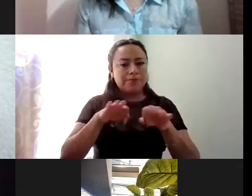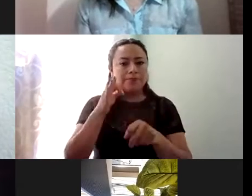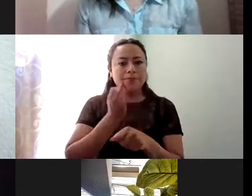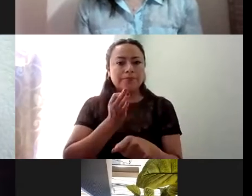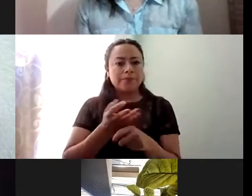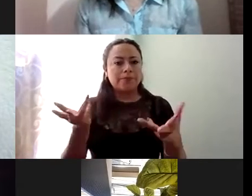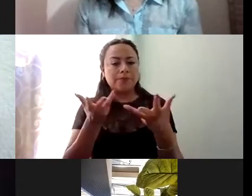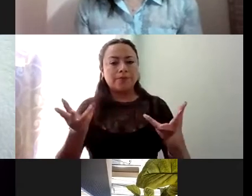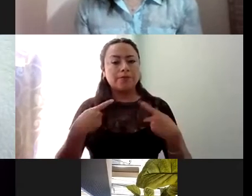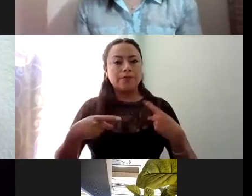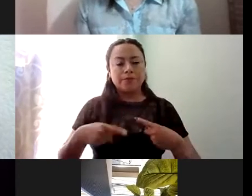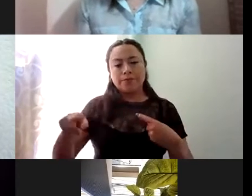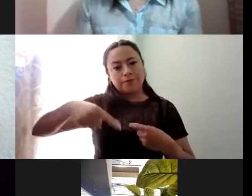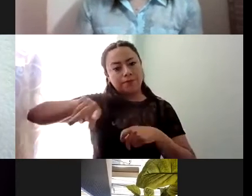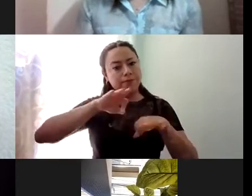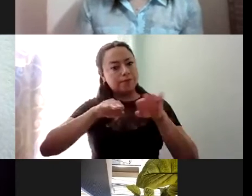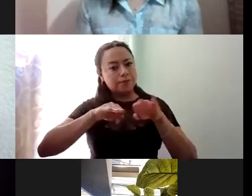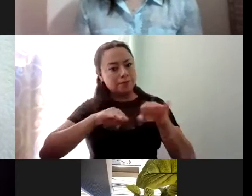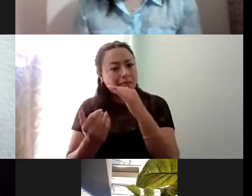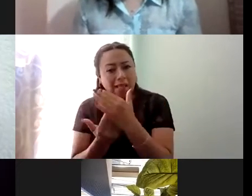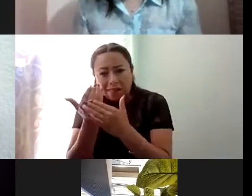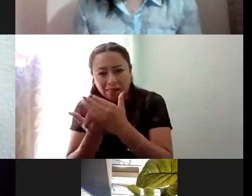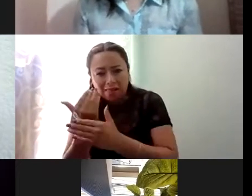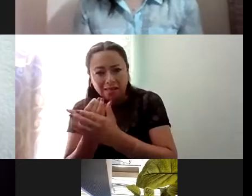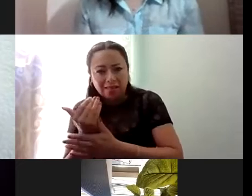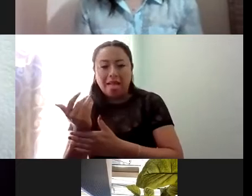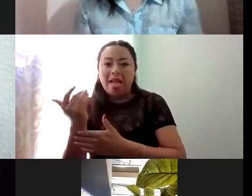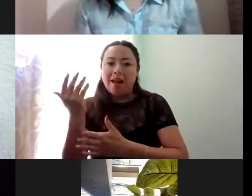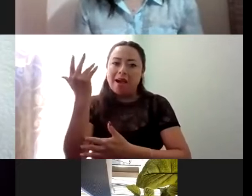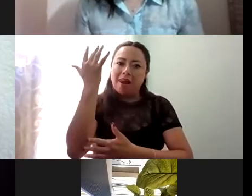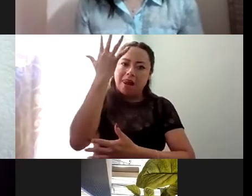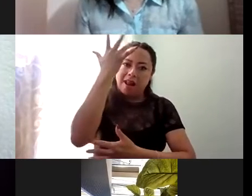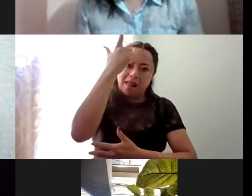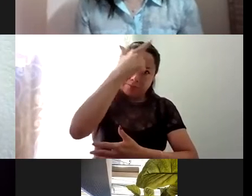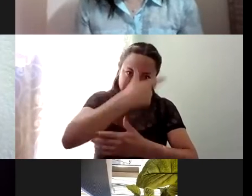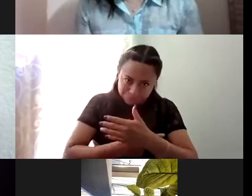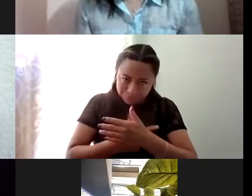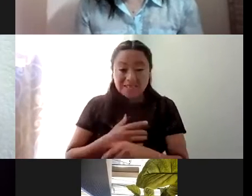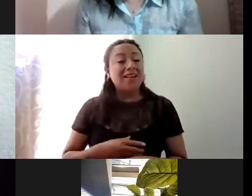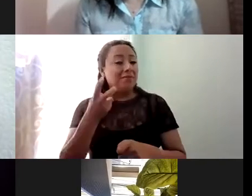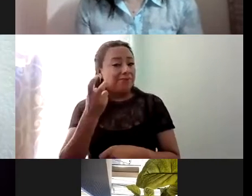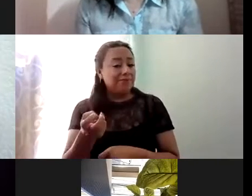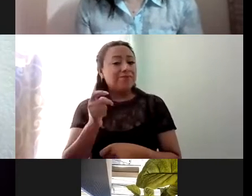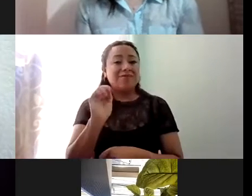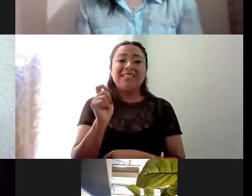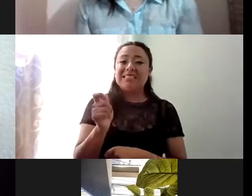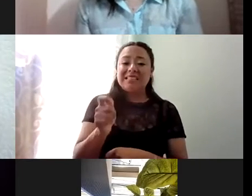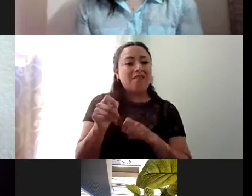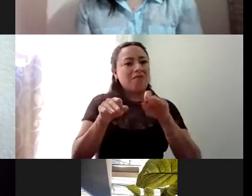gente tenga que trabajar desde muy temprano y hasta muy tarde, perdiendo los horarios y los ritmos laborales.